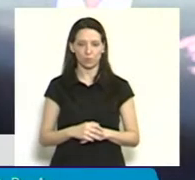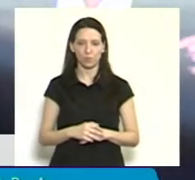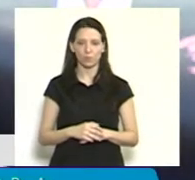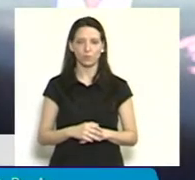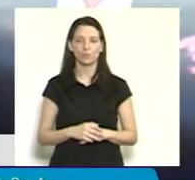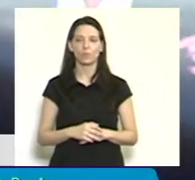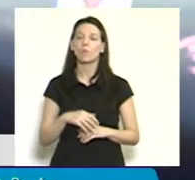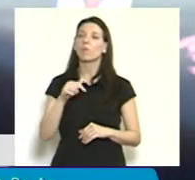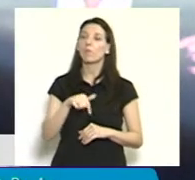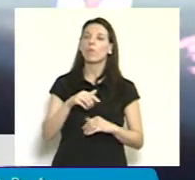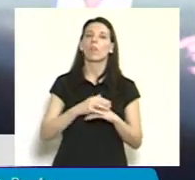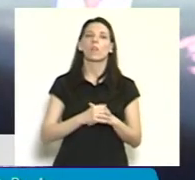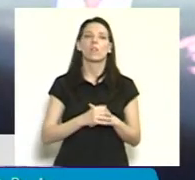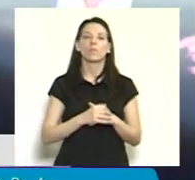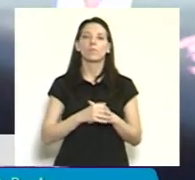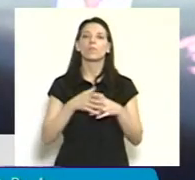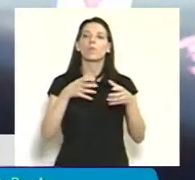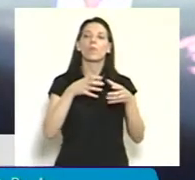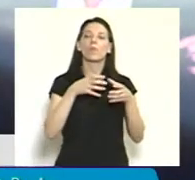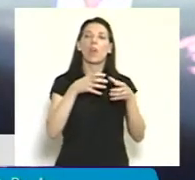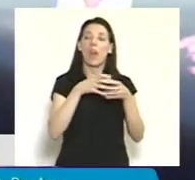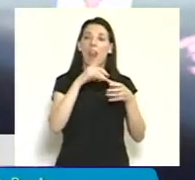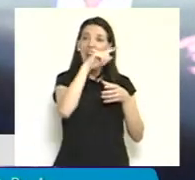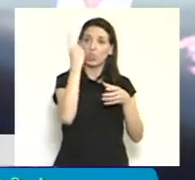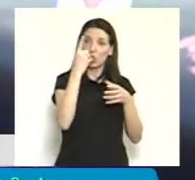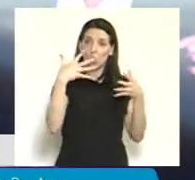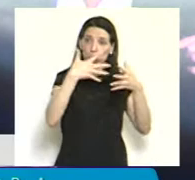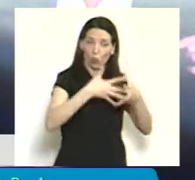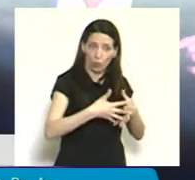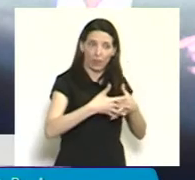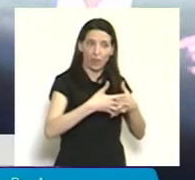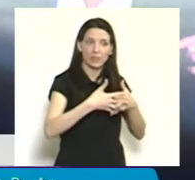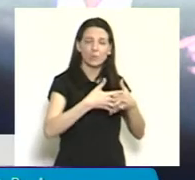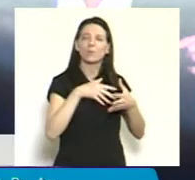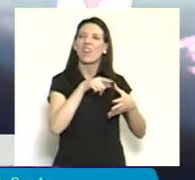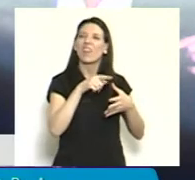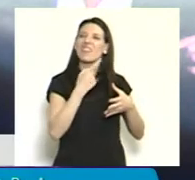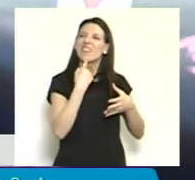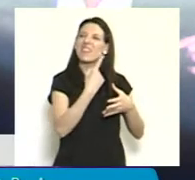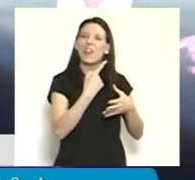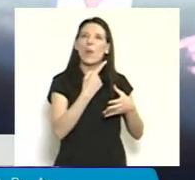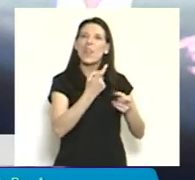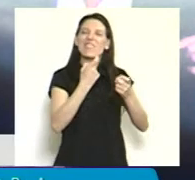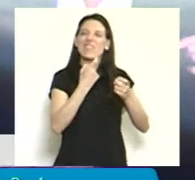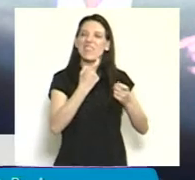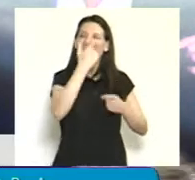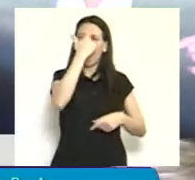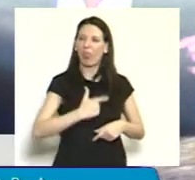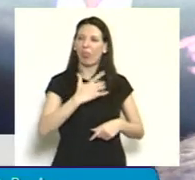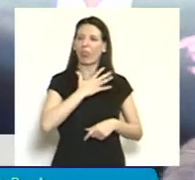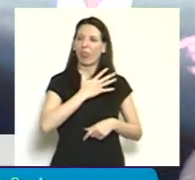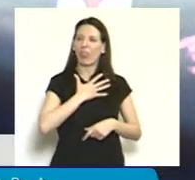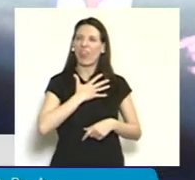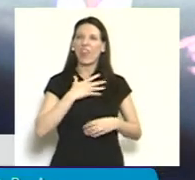Decía que en el Concierto de las Naciones Unidas se ha planteado como una necesidad humana básica la de no